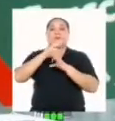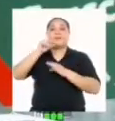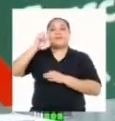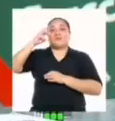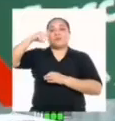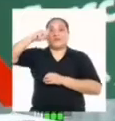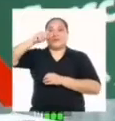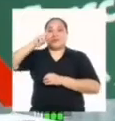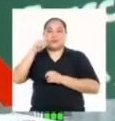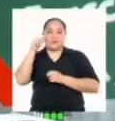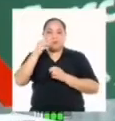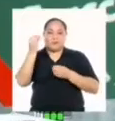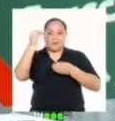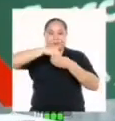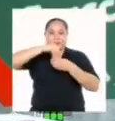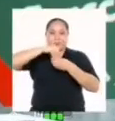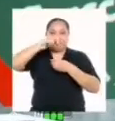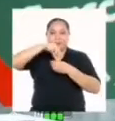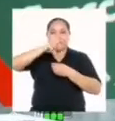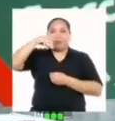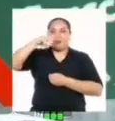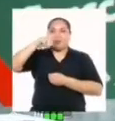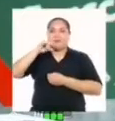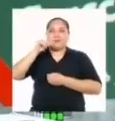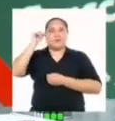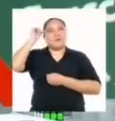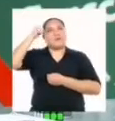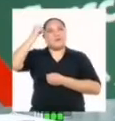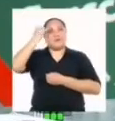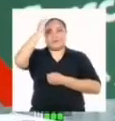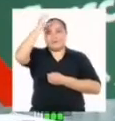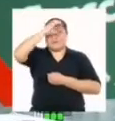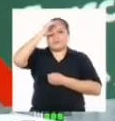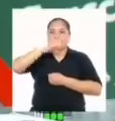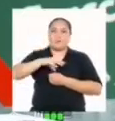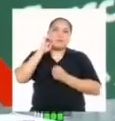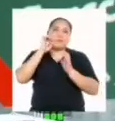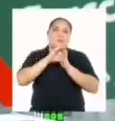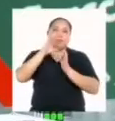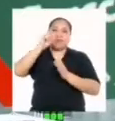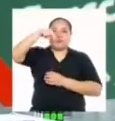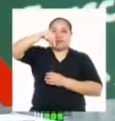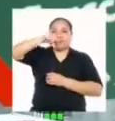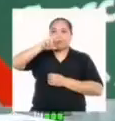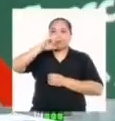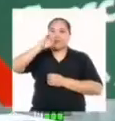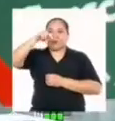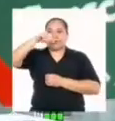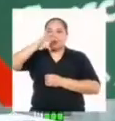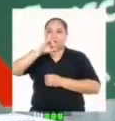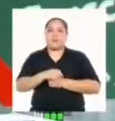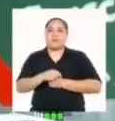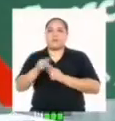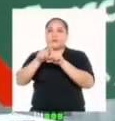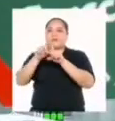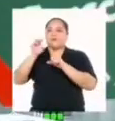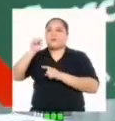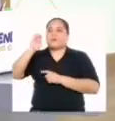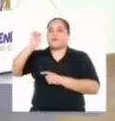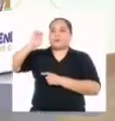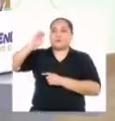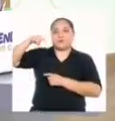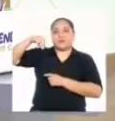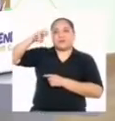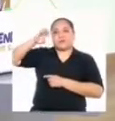que constituyen al módulo Sono-B. Y recordamos algunos conceptos, como la congruencia y la semejanza de formas